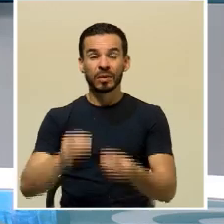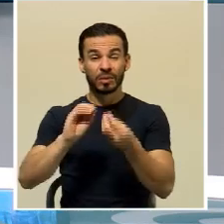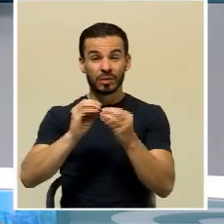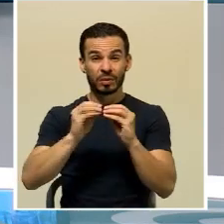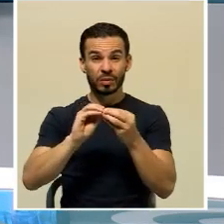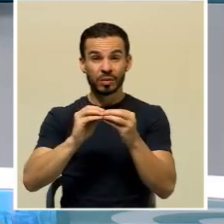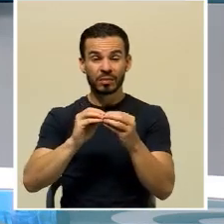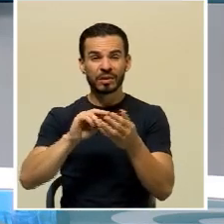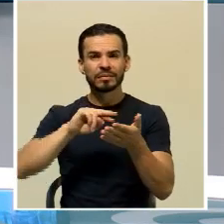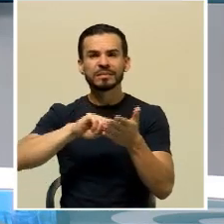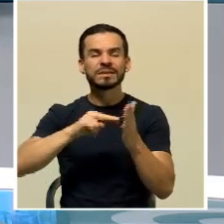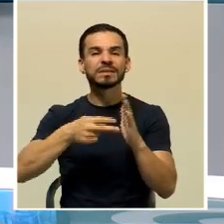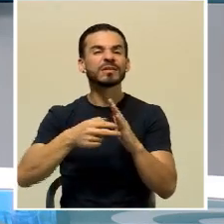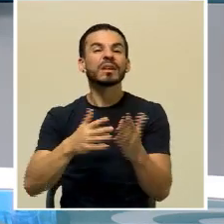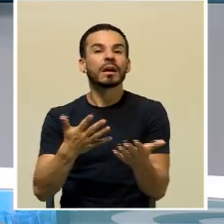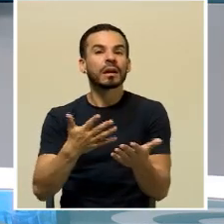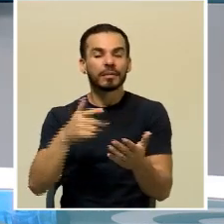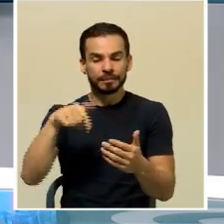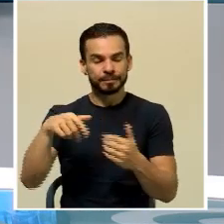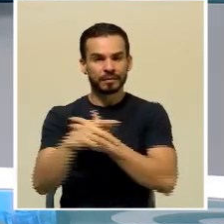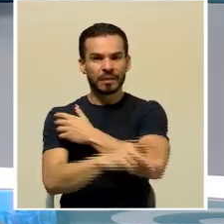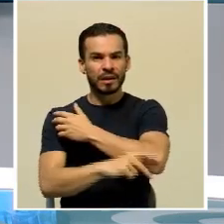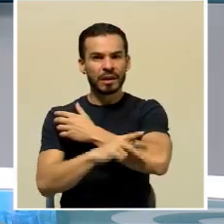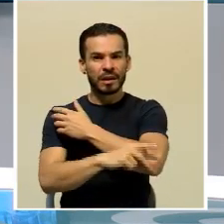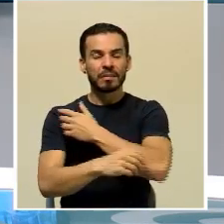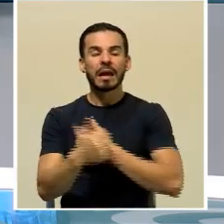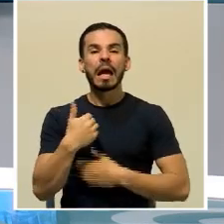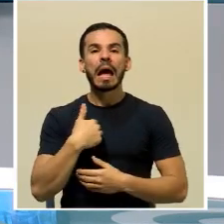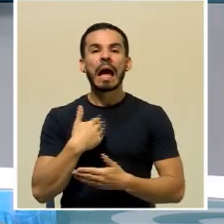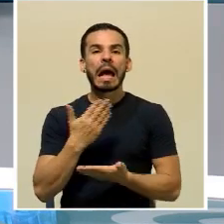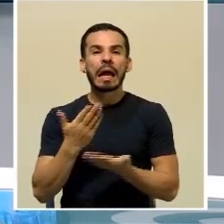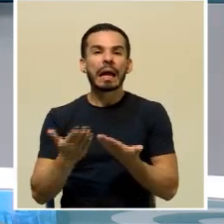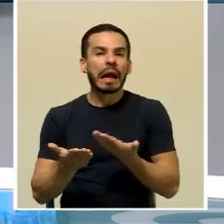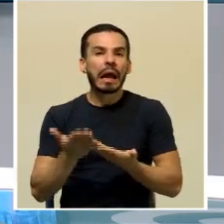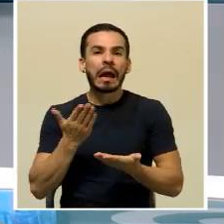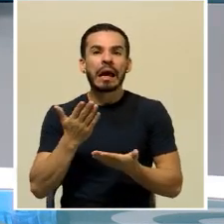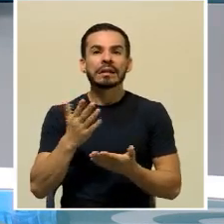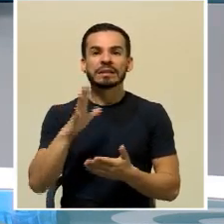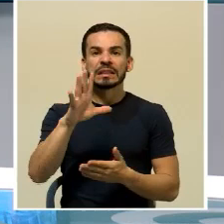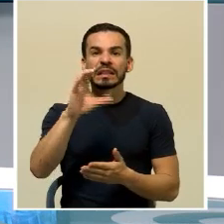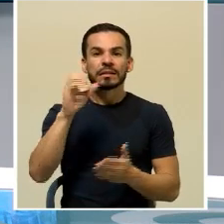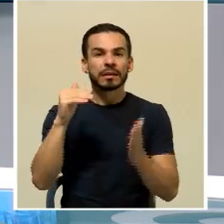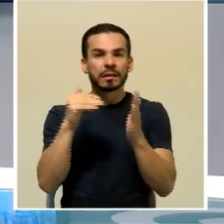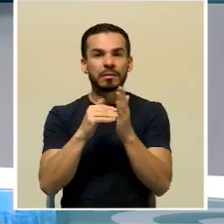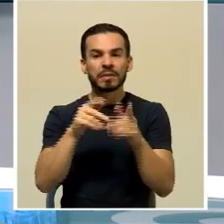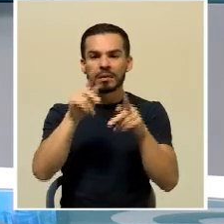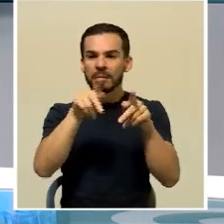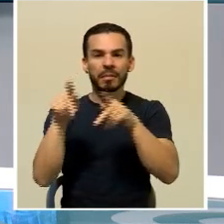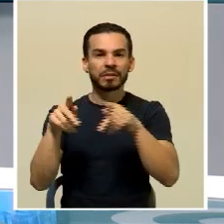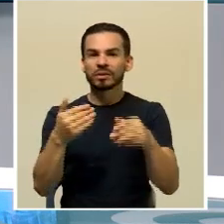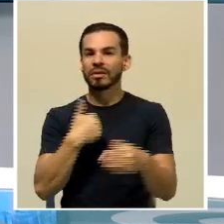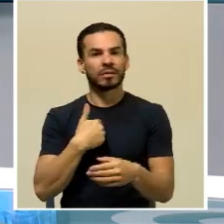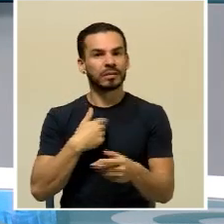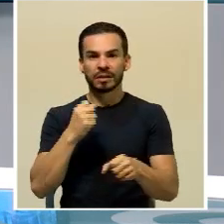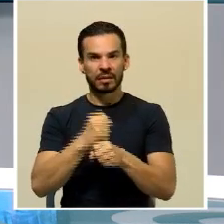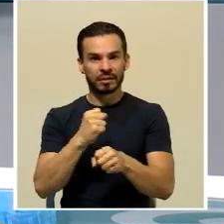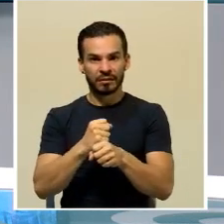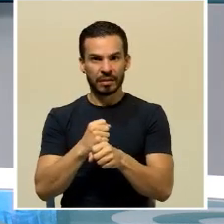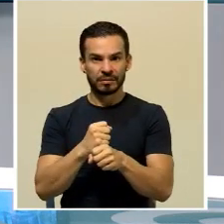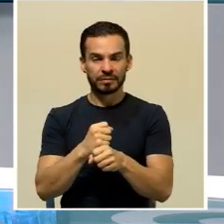datos significan que en el país hay casi 500.000 de personas sin trabajo,